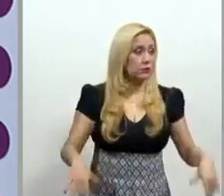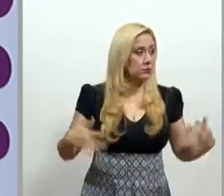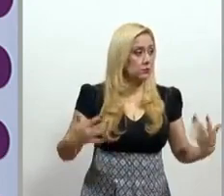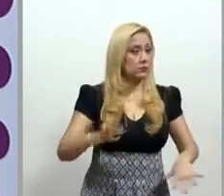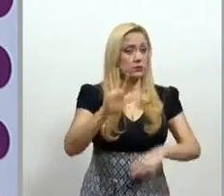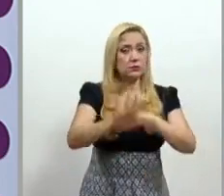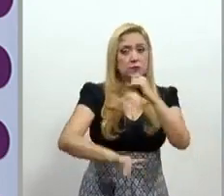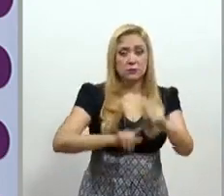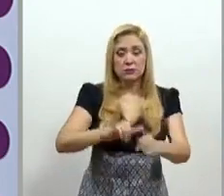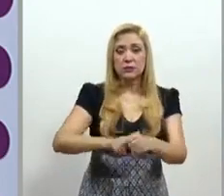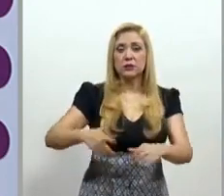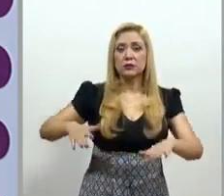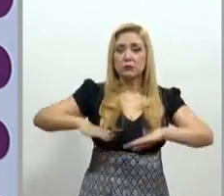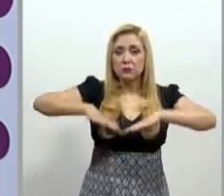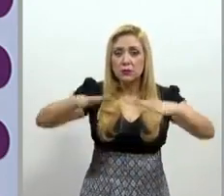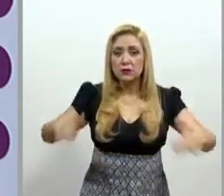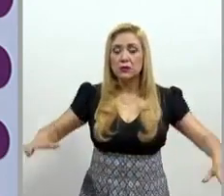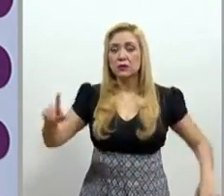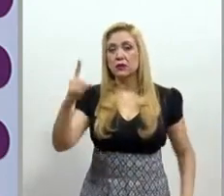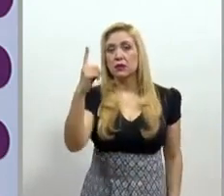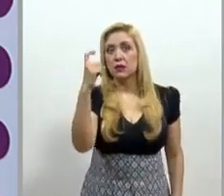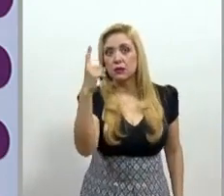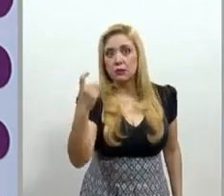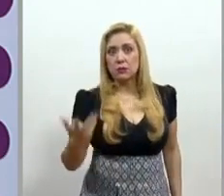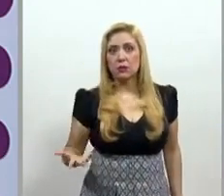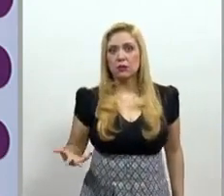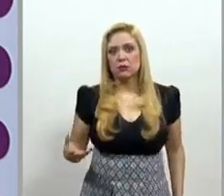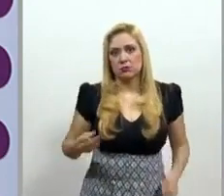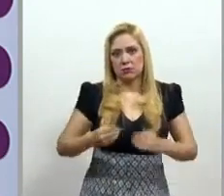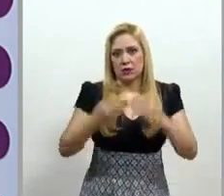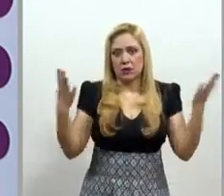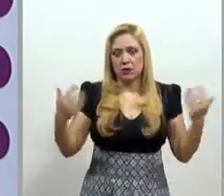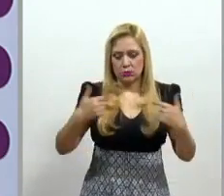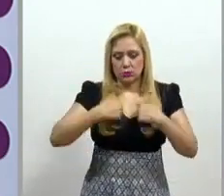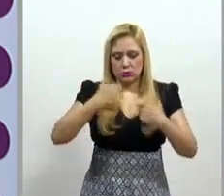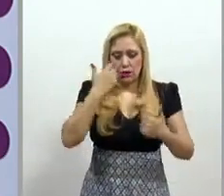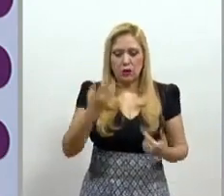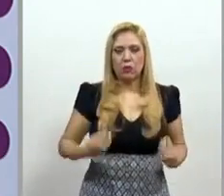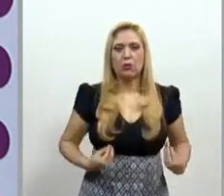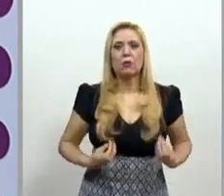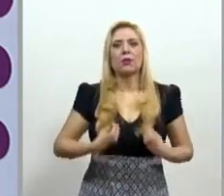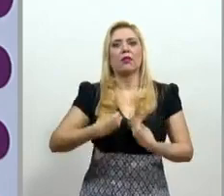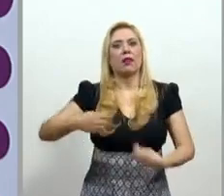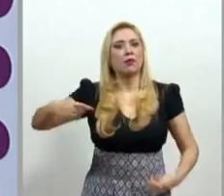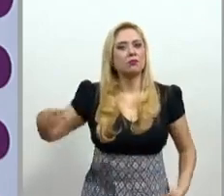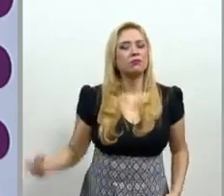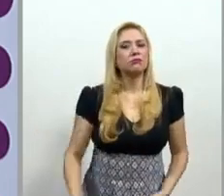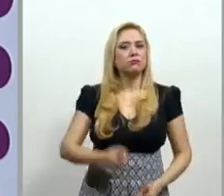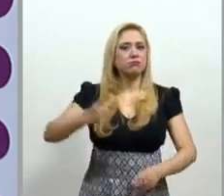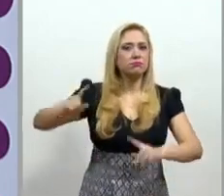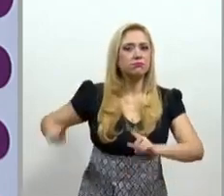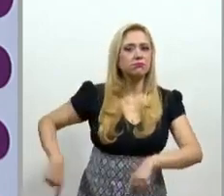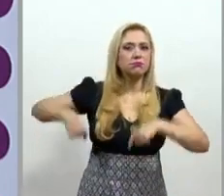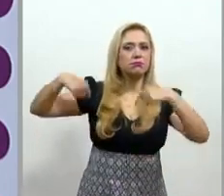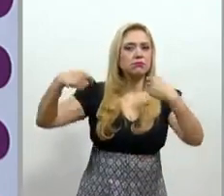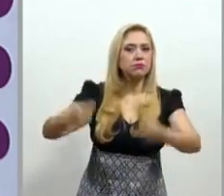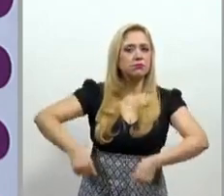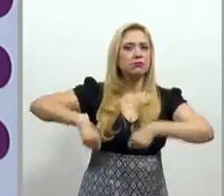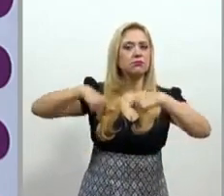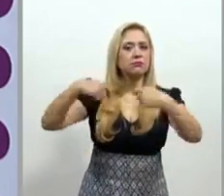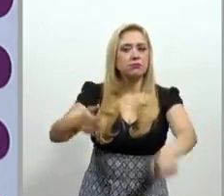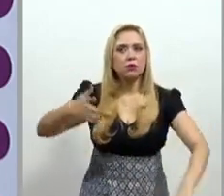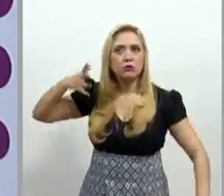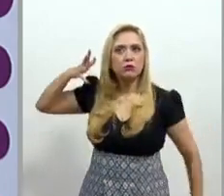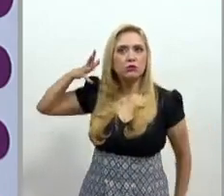natural, naturalmente hay una protección hacia el propio ser humano presente, pero también esto trasciende a la parte